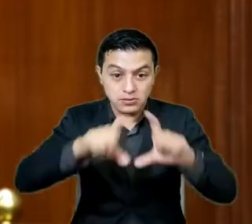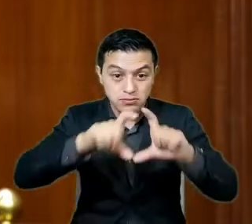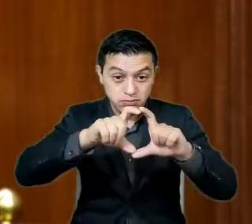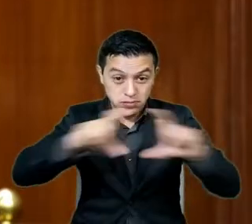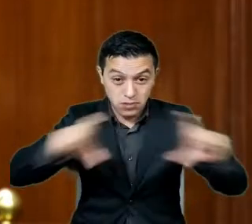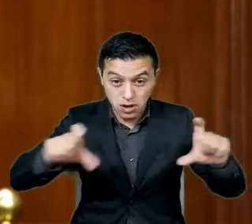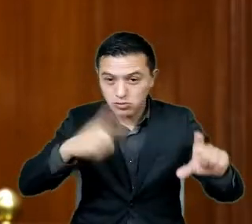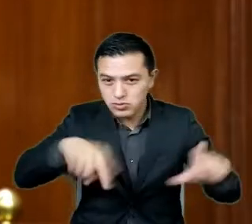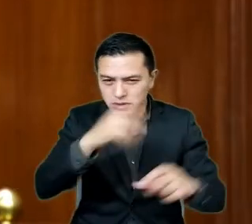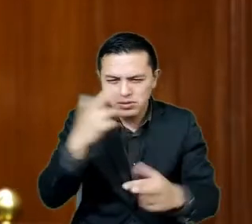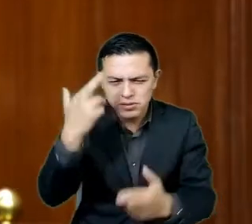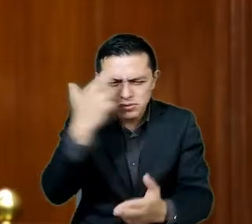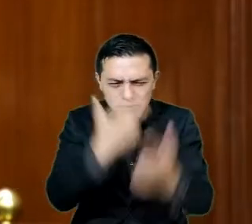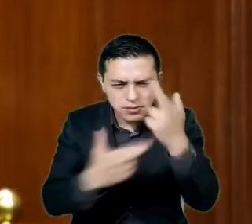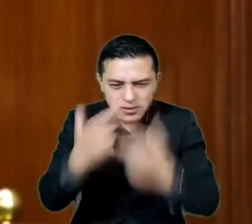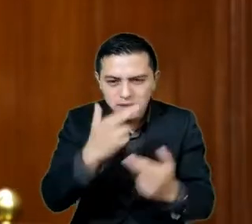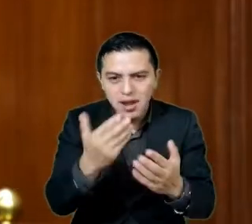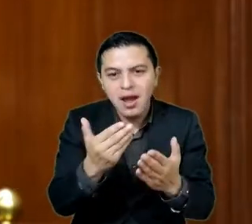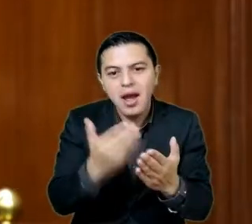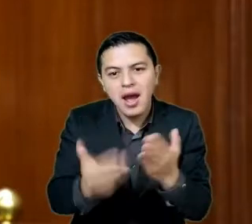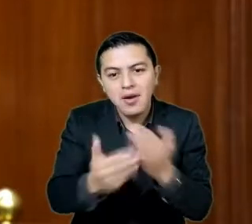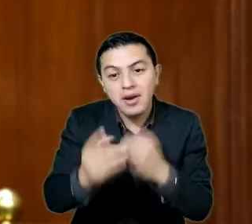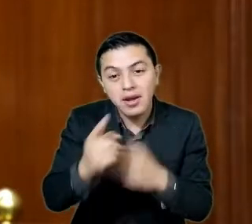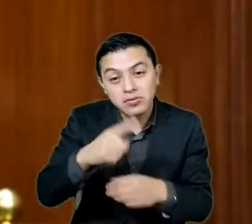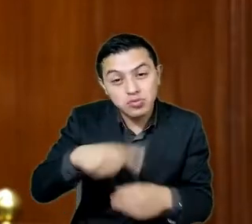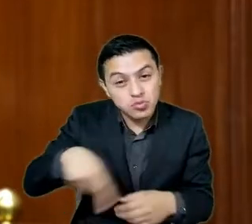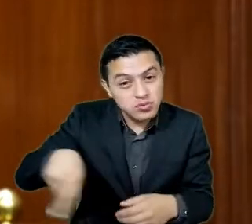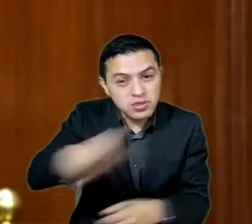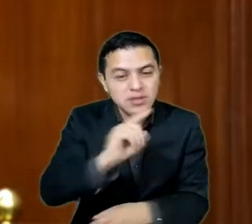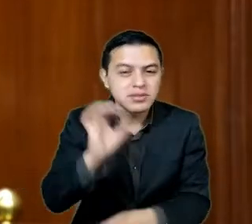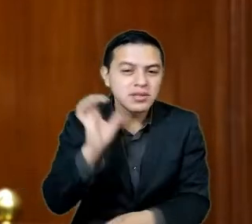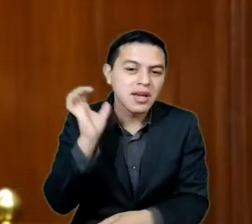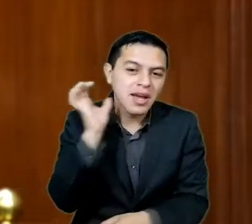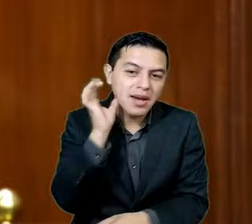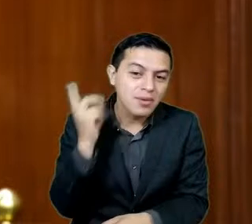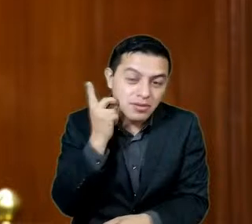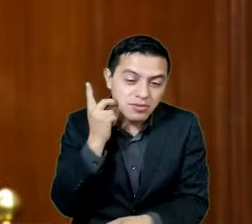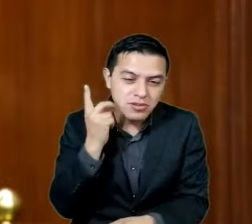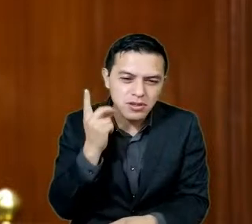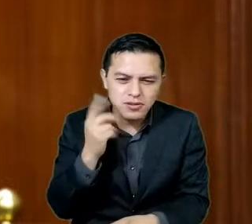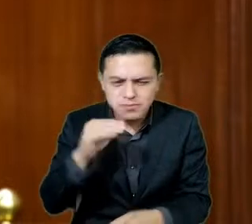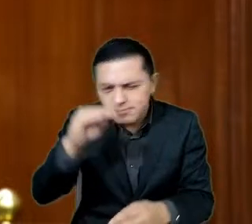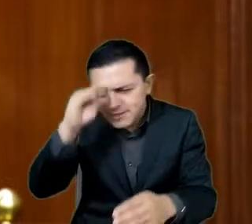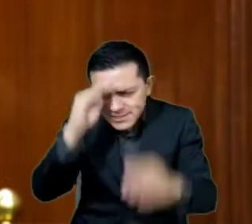lo anterior expuesto, someto a la consideración de esta soberanía la siguiente.